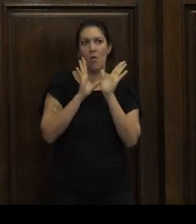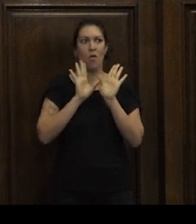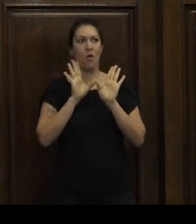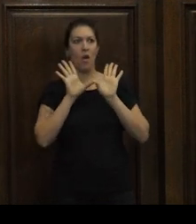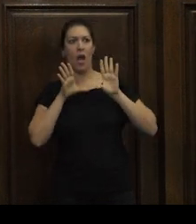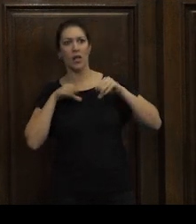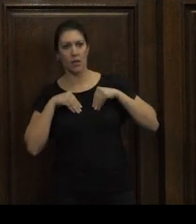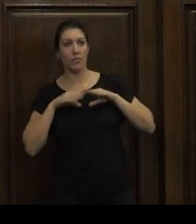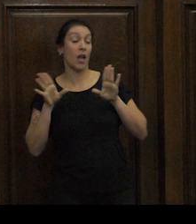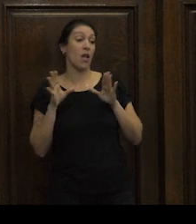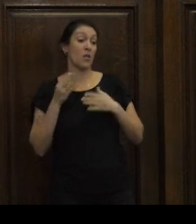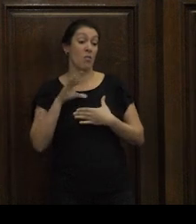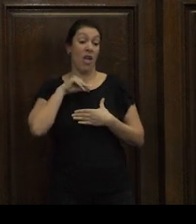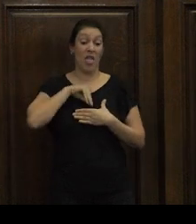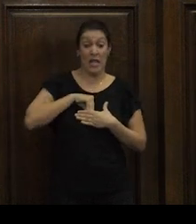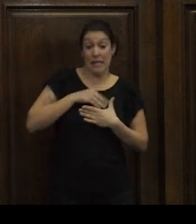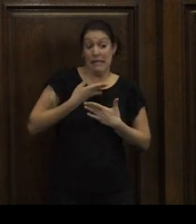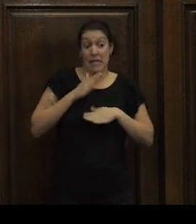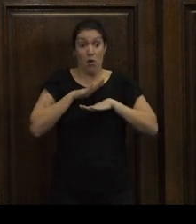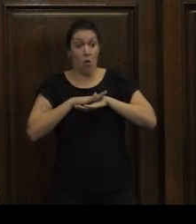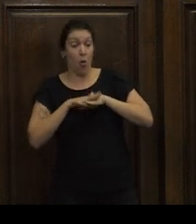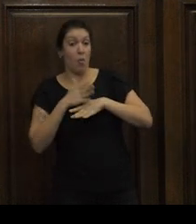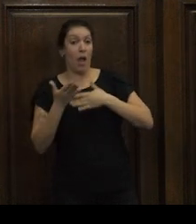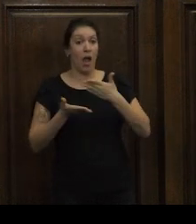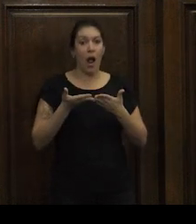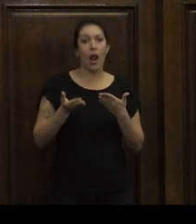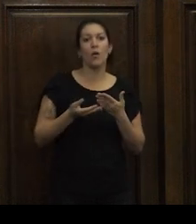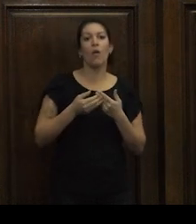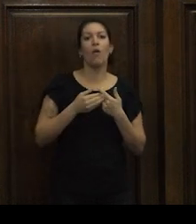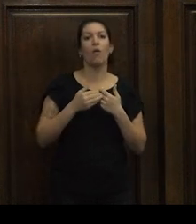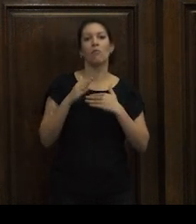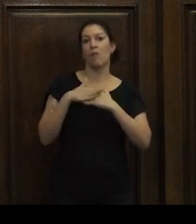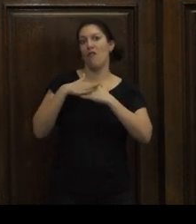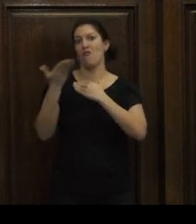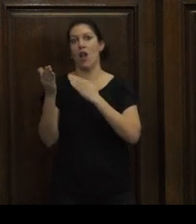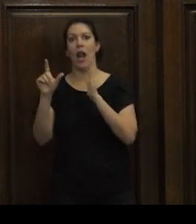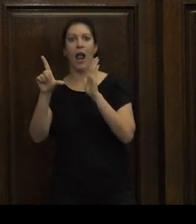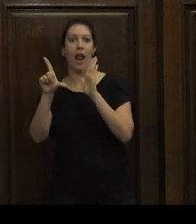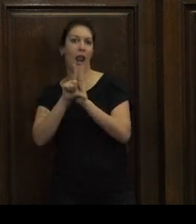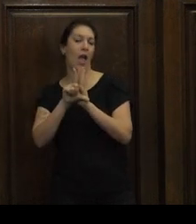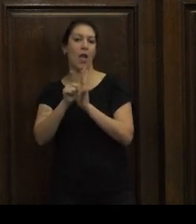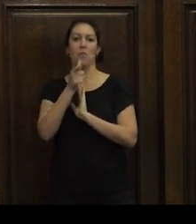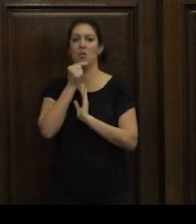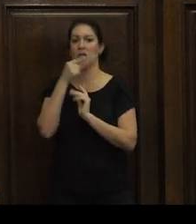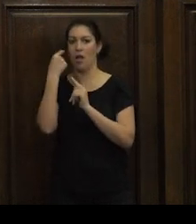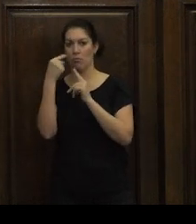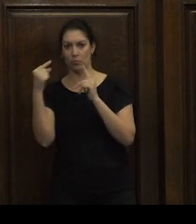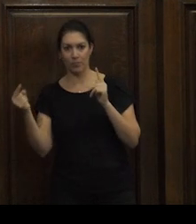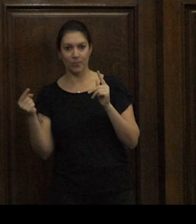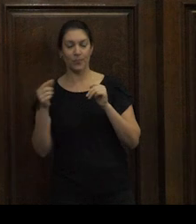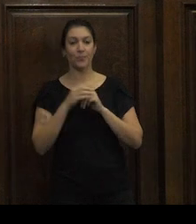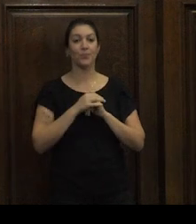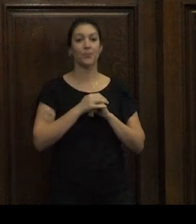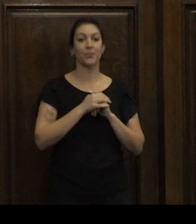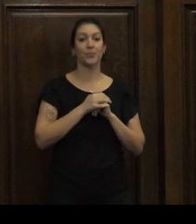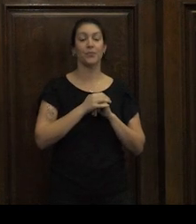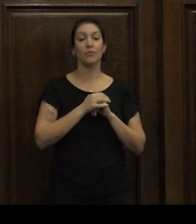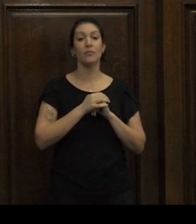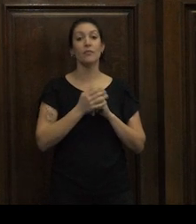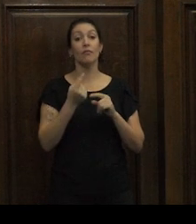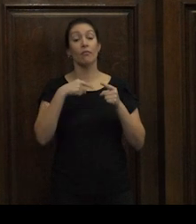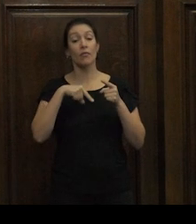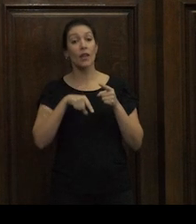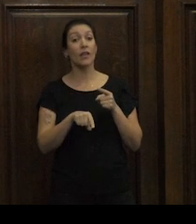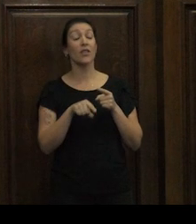menos eficazmente, ¿no?, desde adentro con la culpa y demás, o desde afuera con la policía, la ley y todo esto. Es decir,